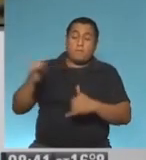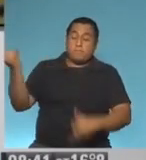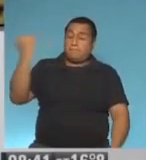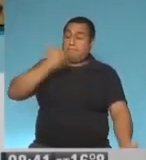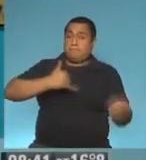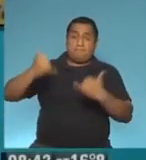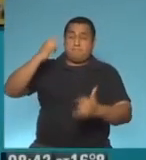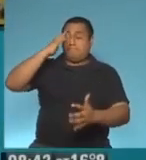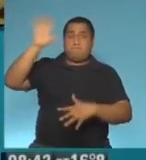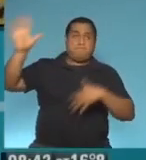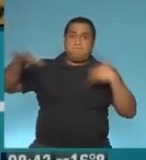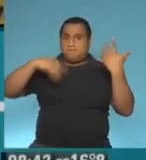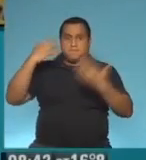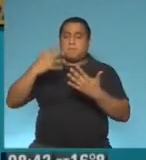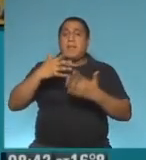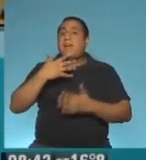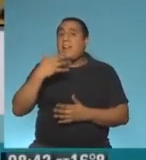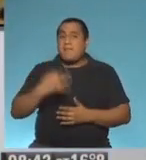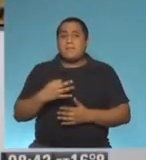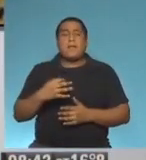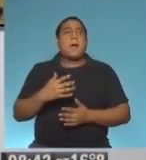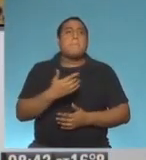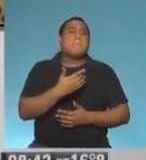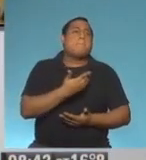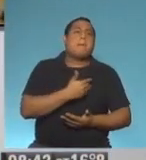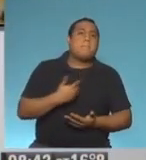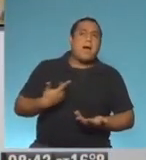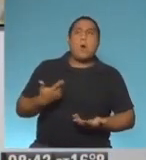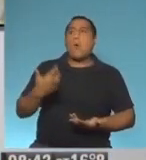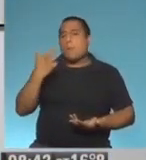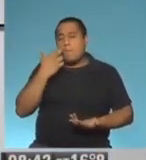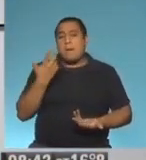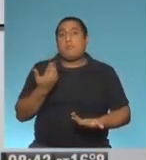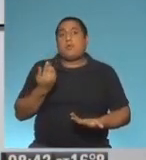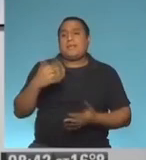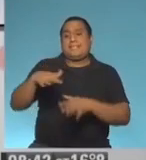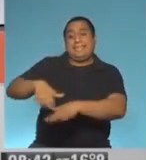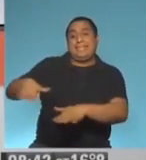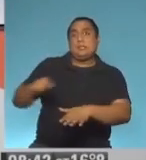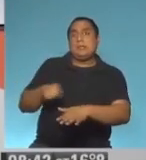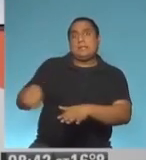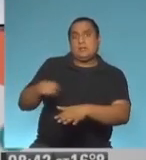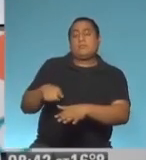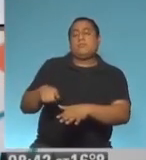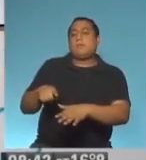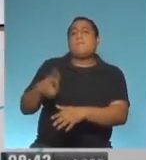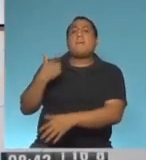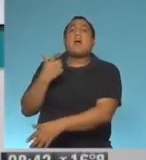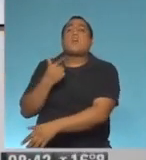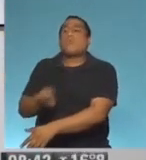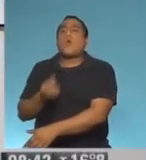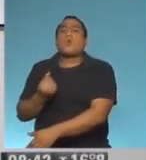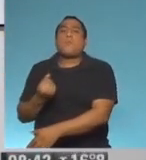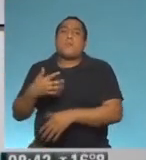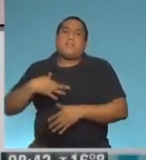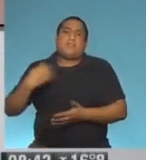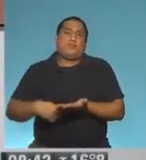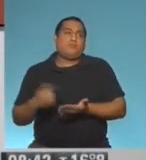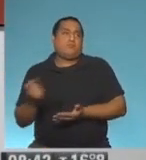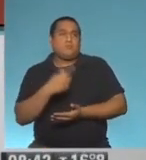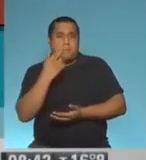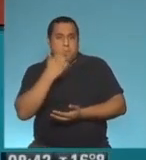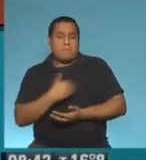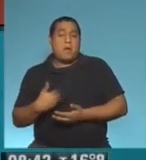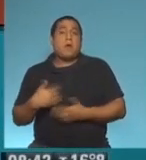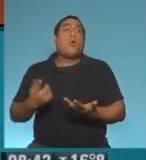realmente hay a mi mamá el papá porque sobre todo los chiquitos tienen que ver con la decisión de los padres de las madres pero también los adultos mayores